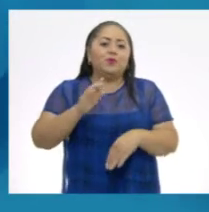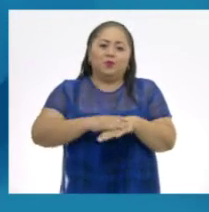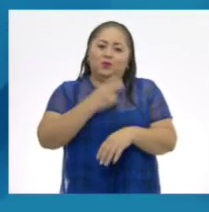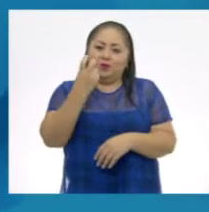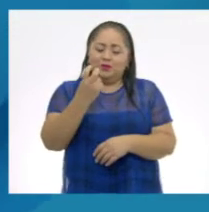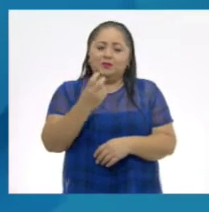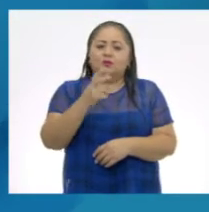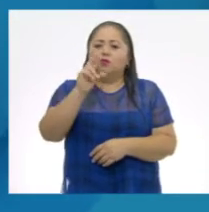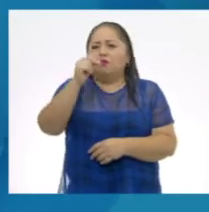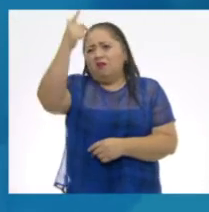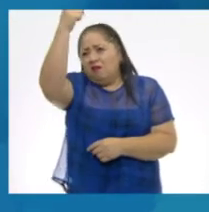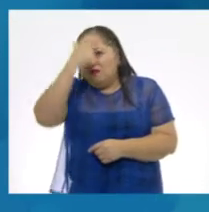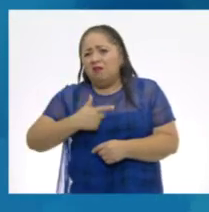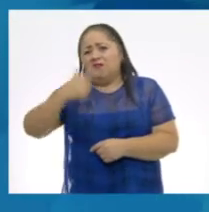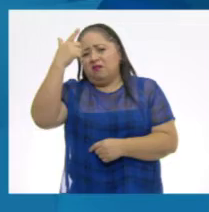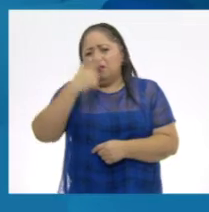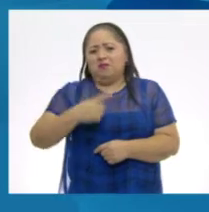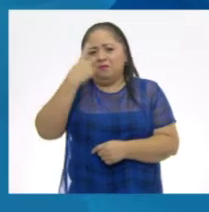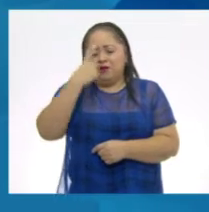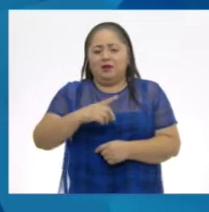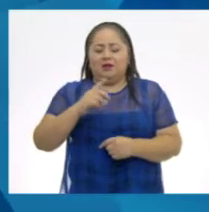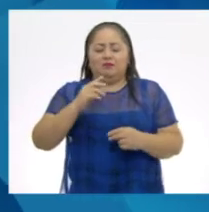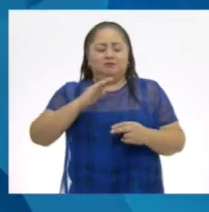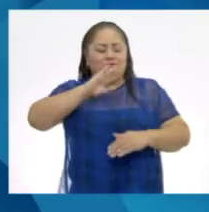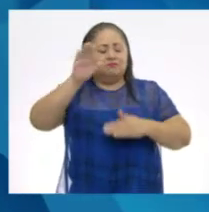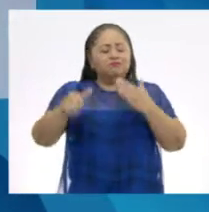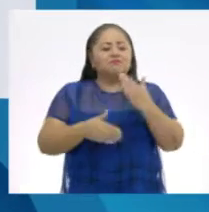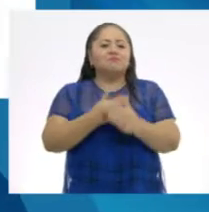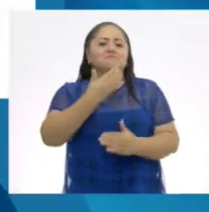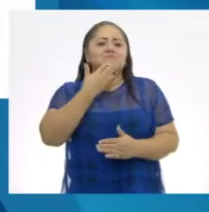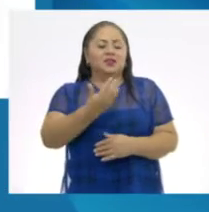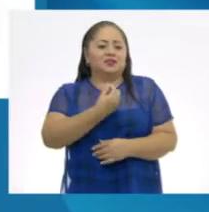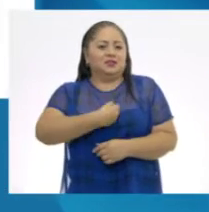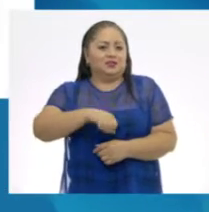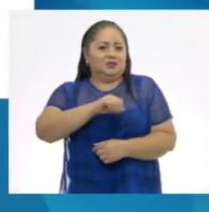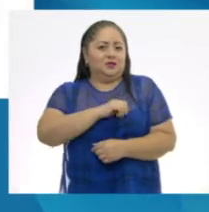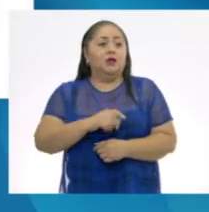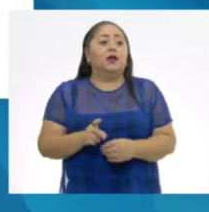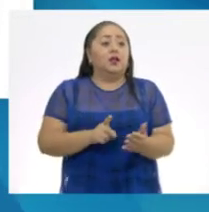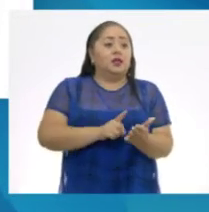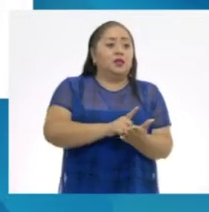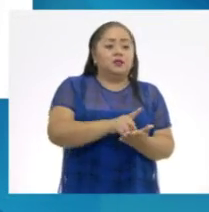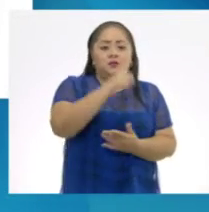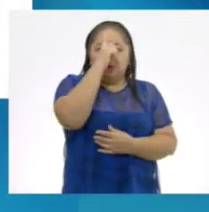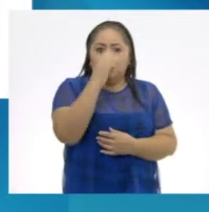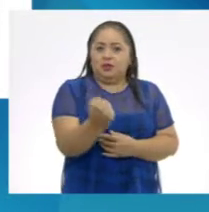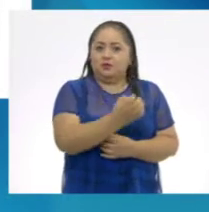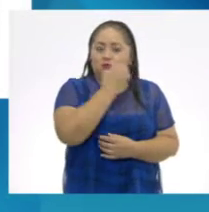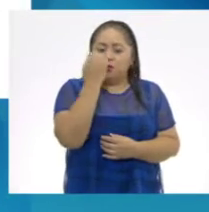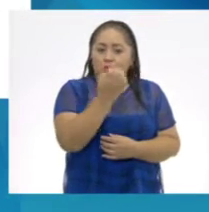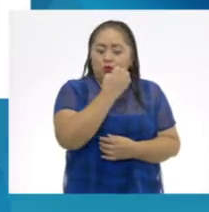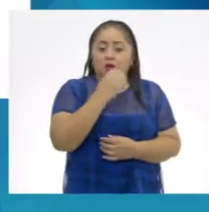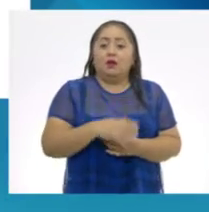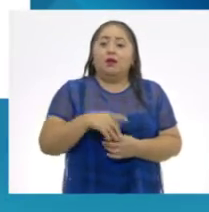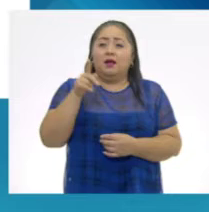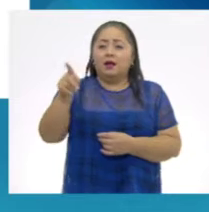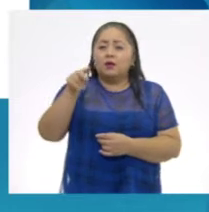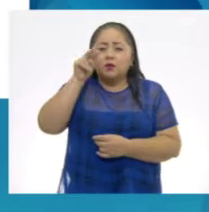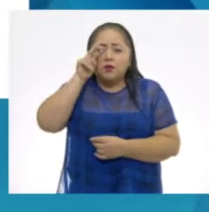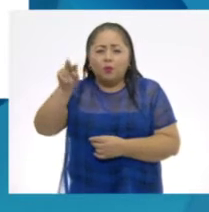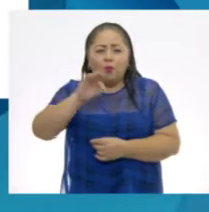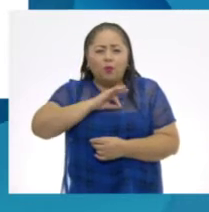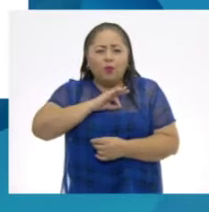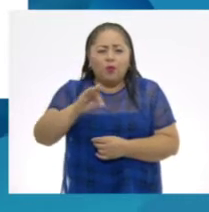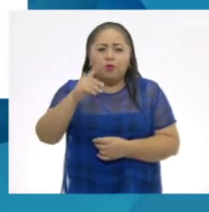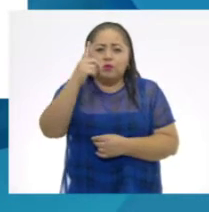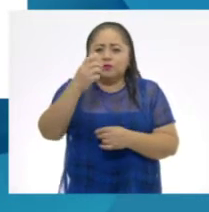bueno evitar desvelarse para reponerse de las actividades del día a día. Derecho a la educación. Aquí nosotros podemos